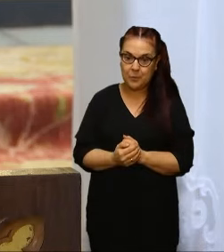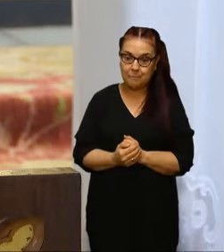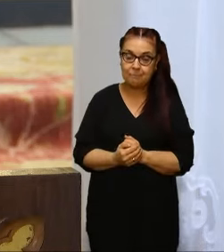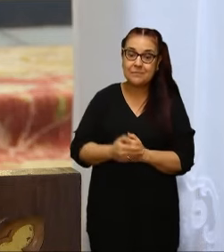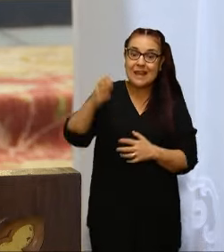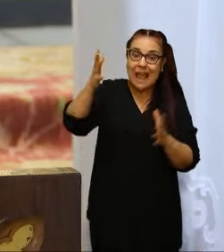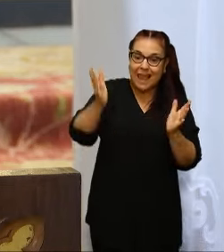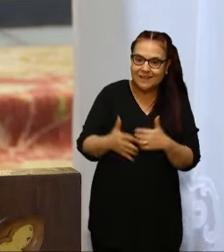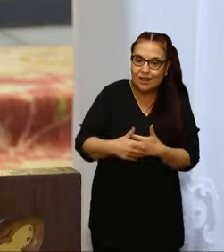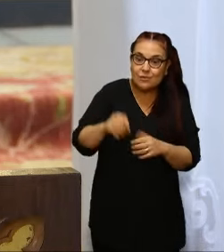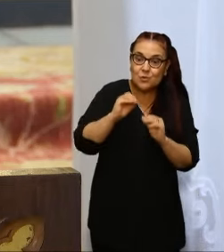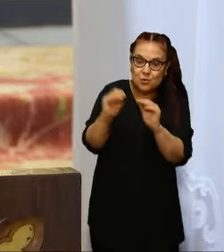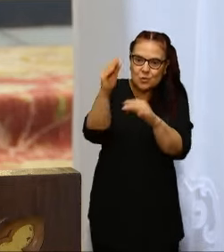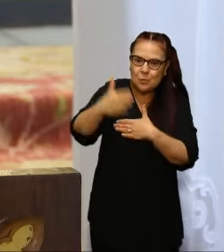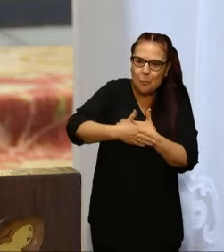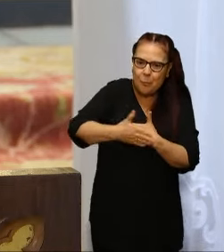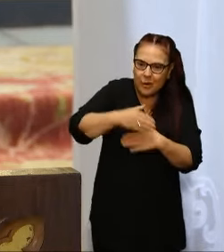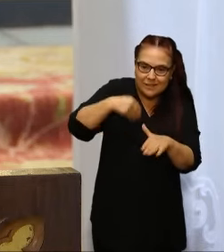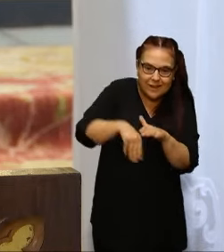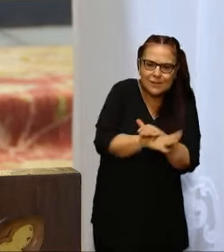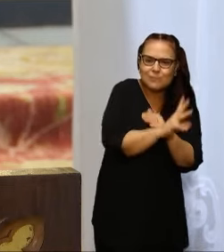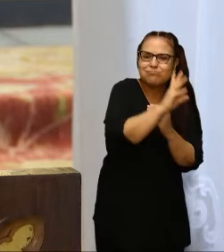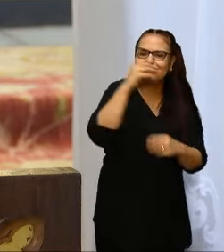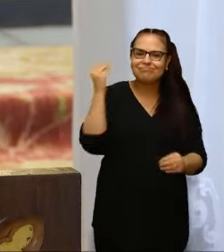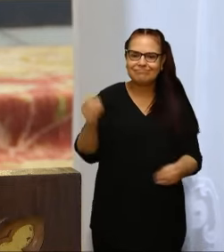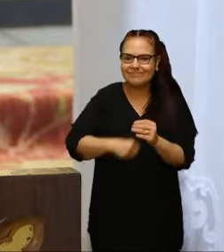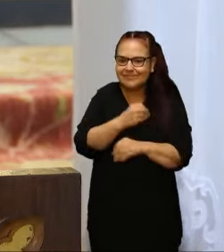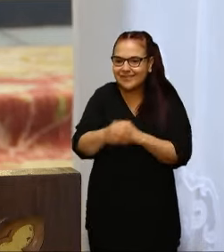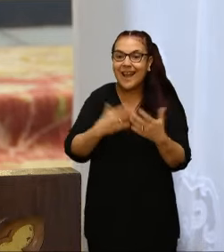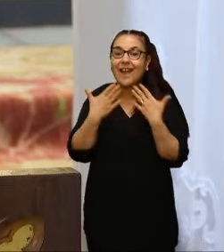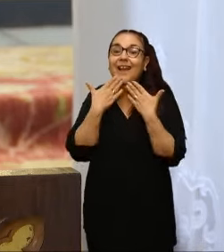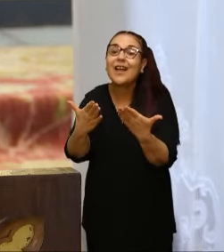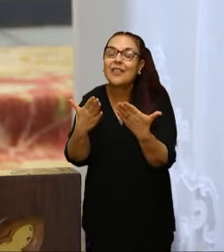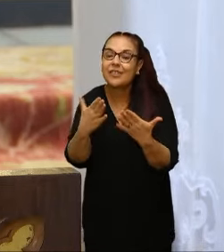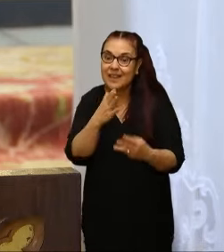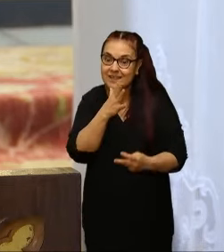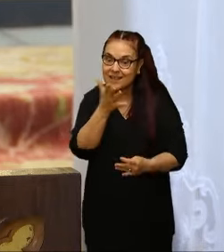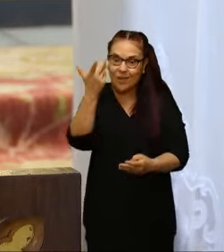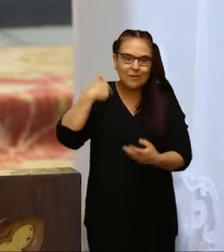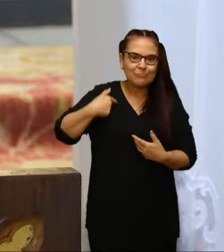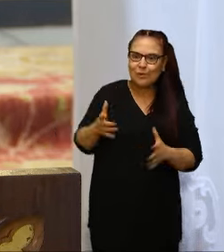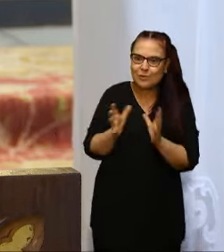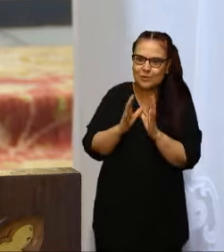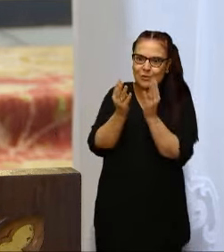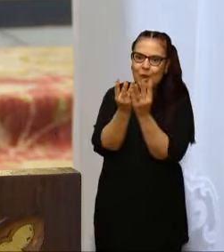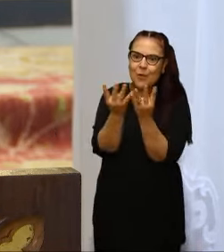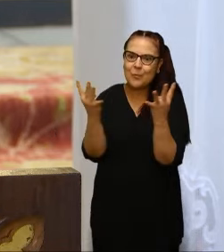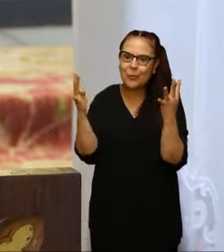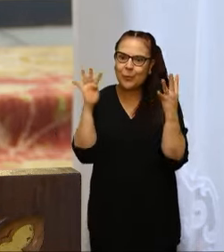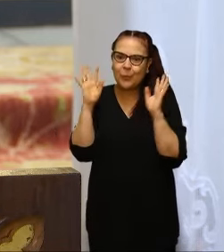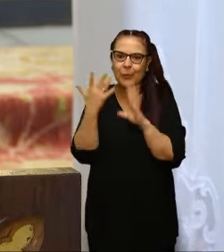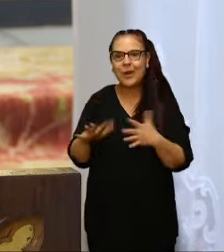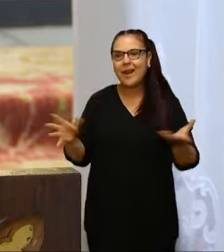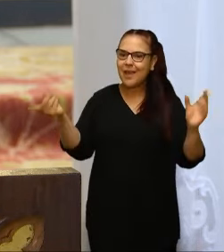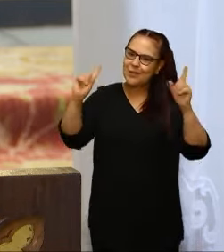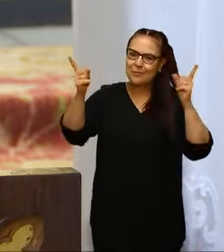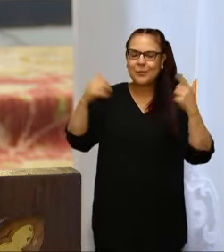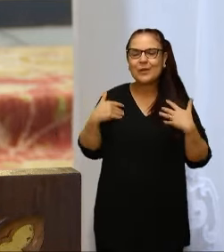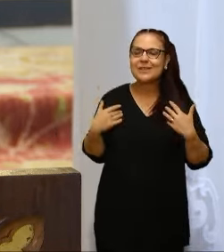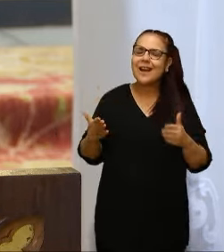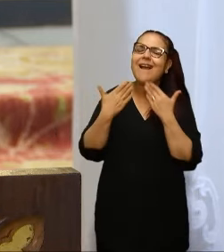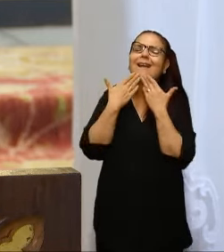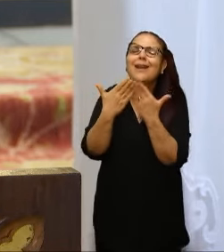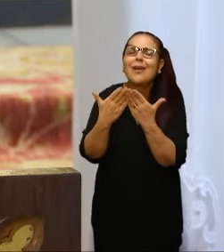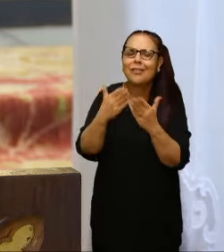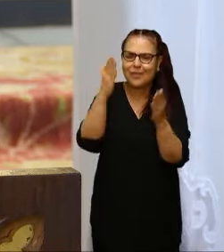Entrad por sus puertas con acción de gracias, por sus atrios con himnos, dándole gracias y bendiciendo